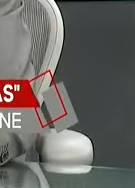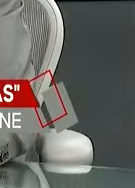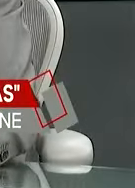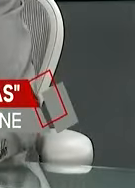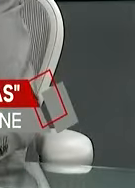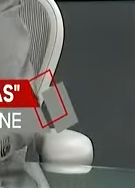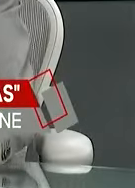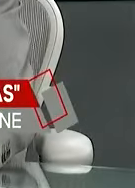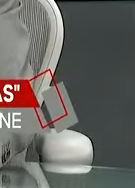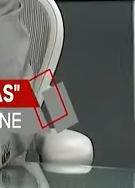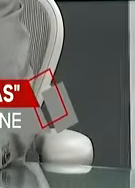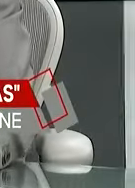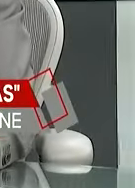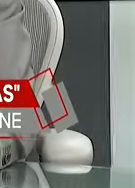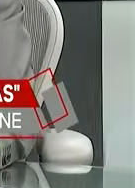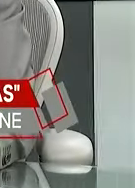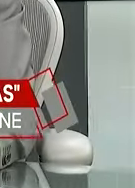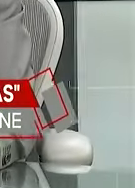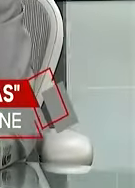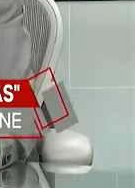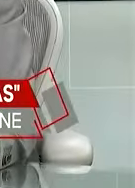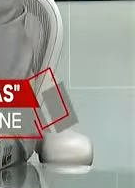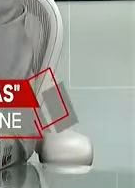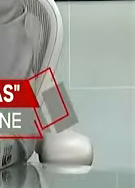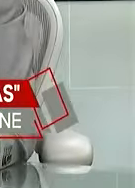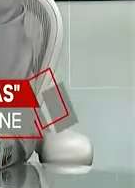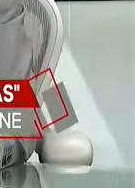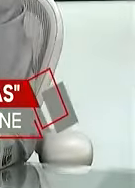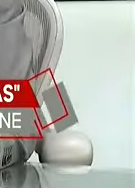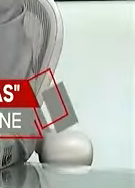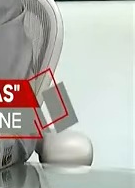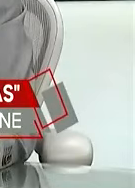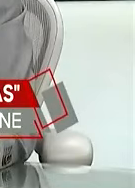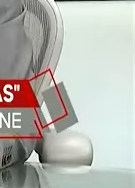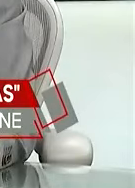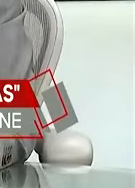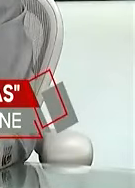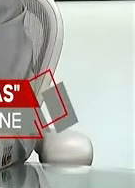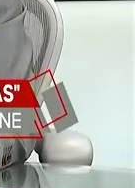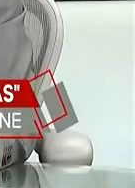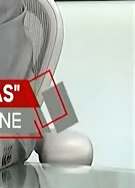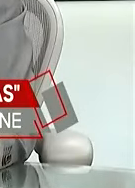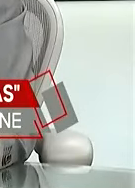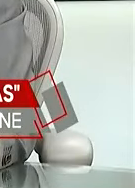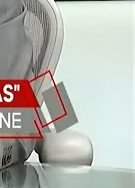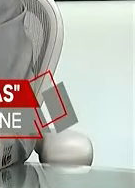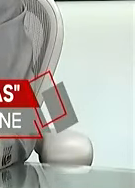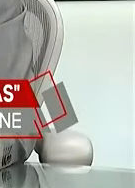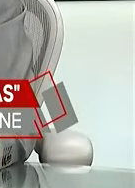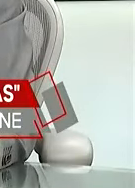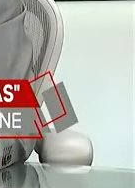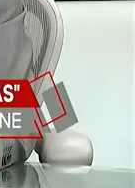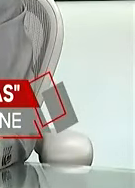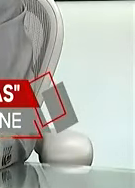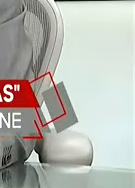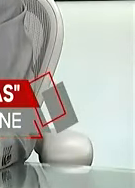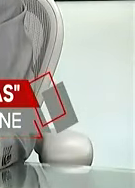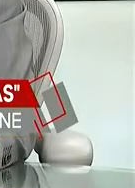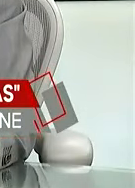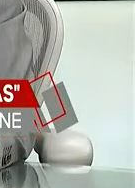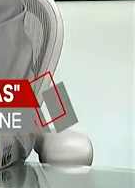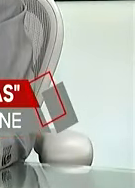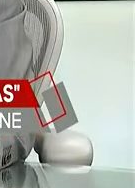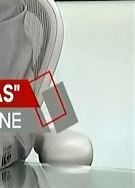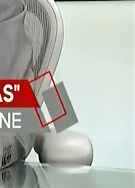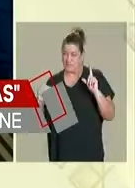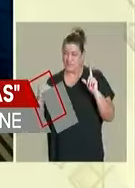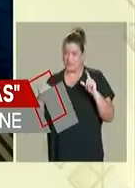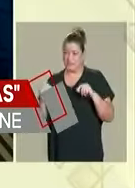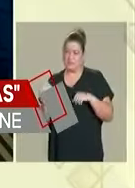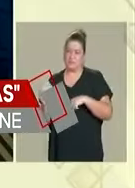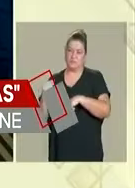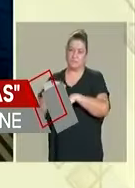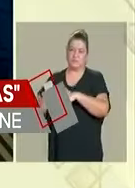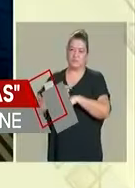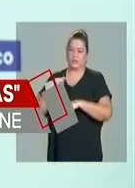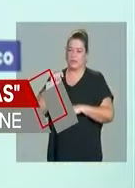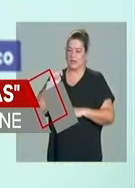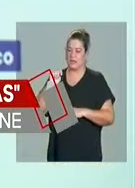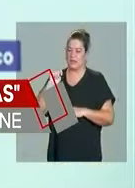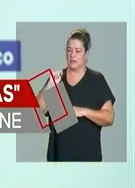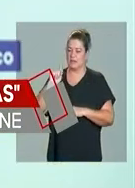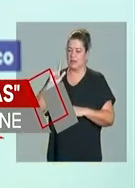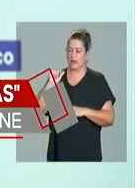del candidato. ¿Le han comentado algo después del debate? No, las reuniones con ellos de evaluación serán después de